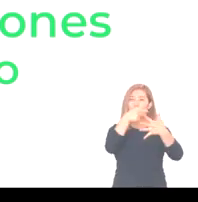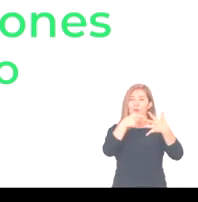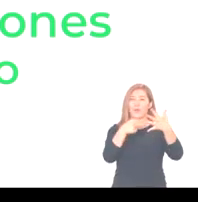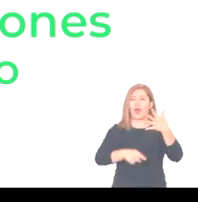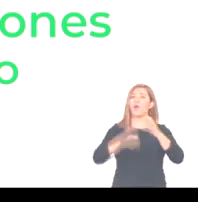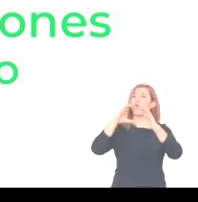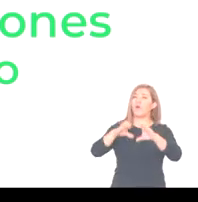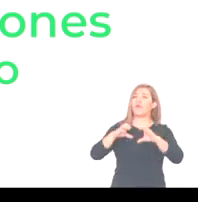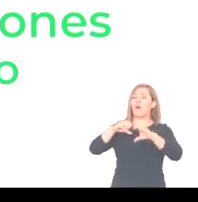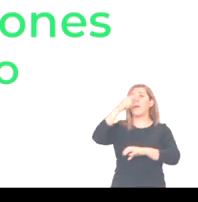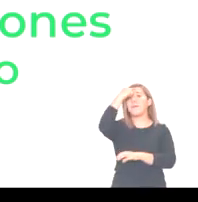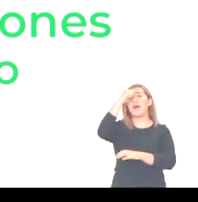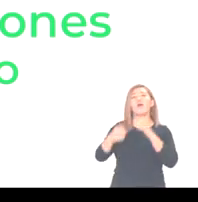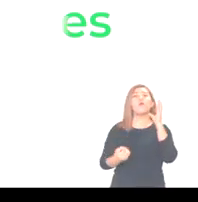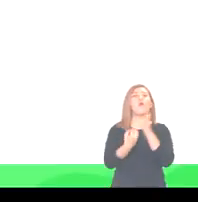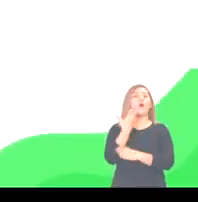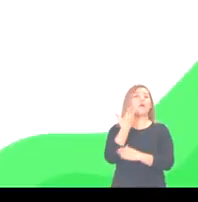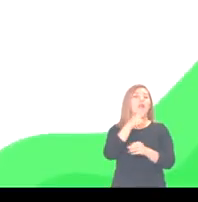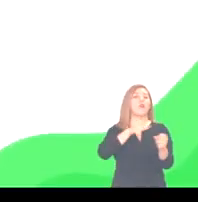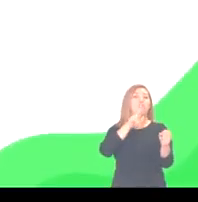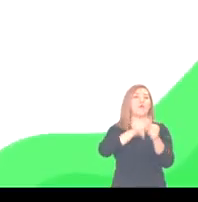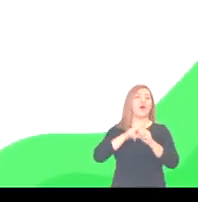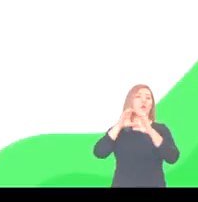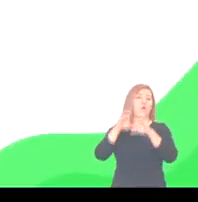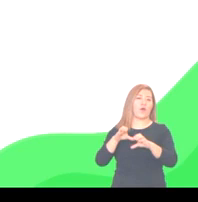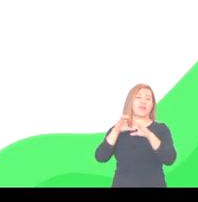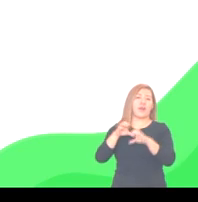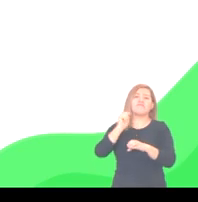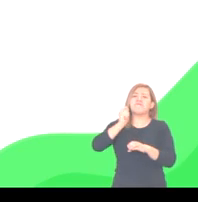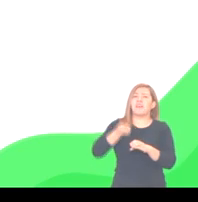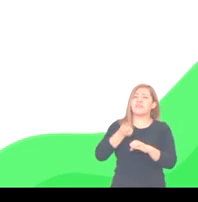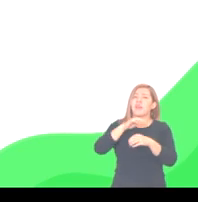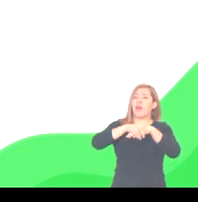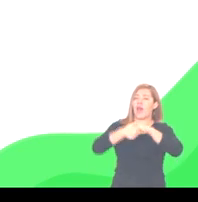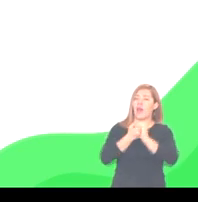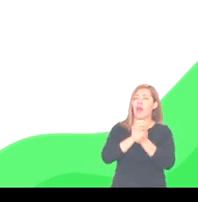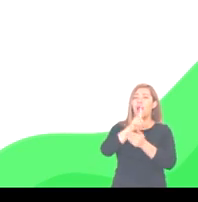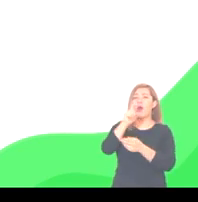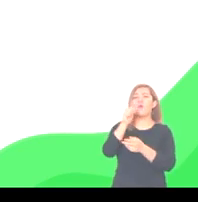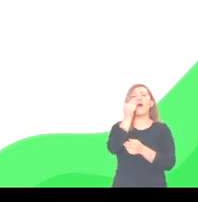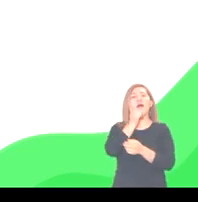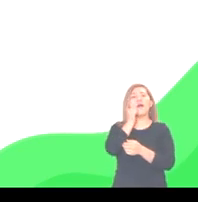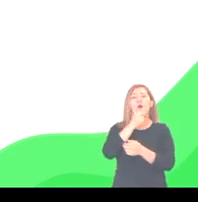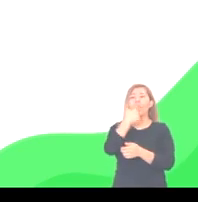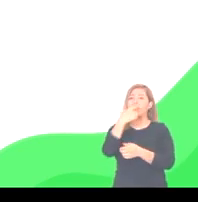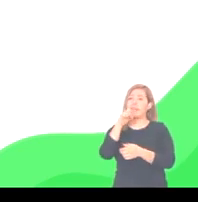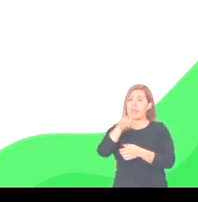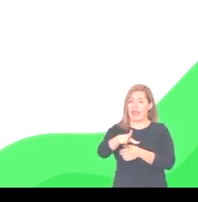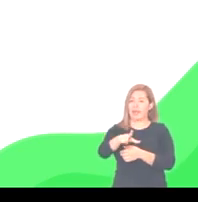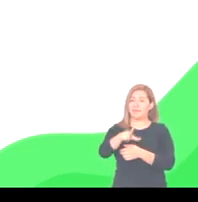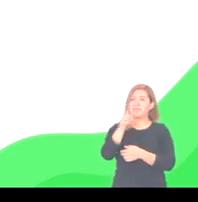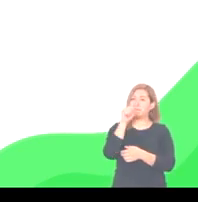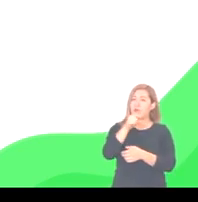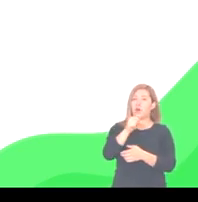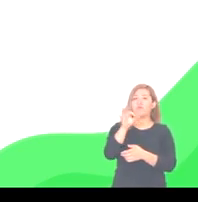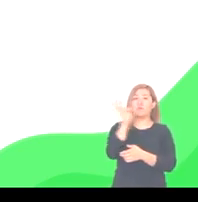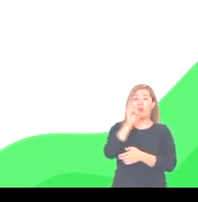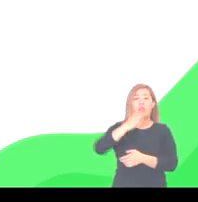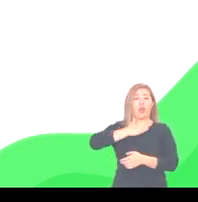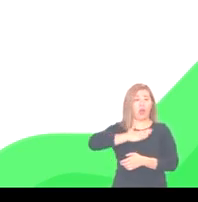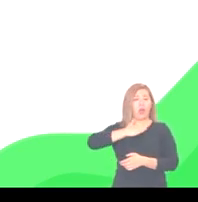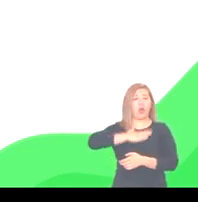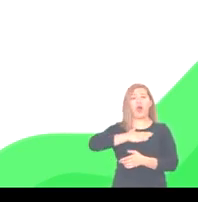de cuidado para la nueva normalidad, como lo son lavado de manos y uso de gel antibacterial. Al toser